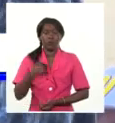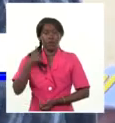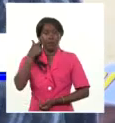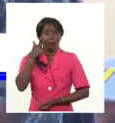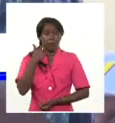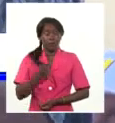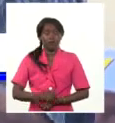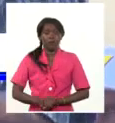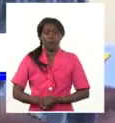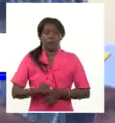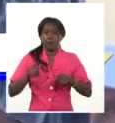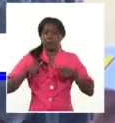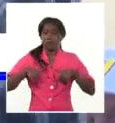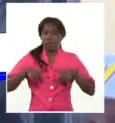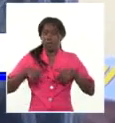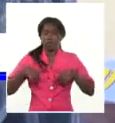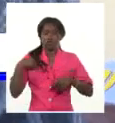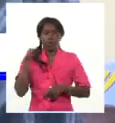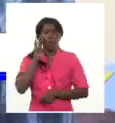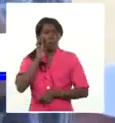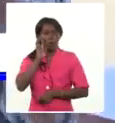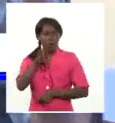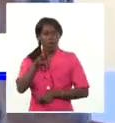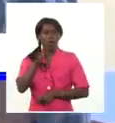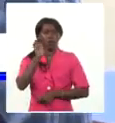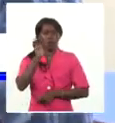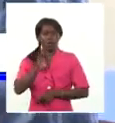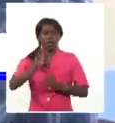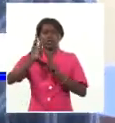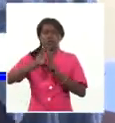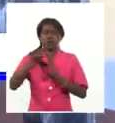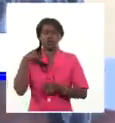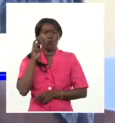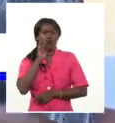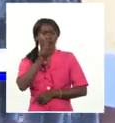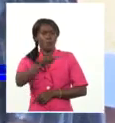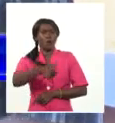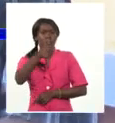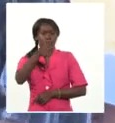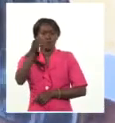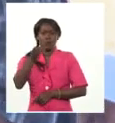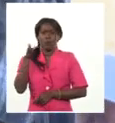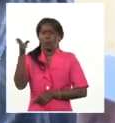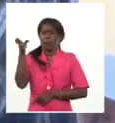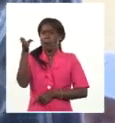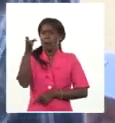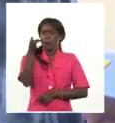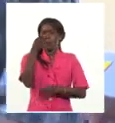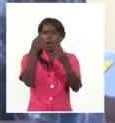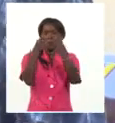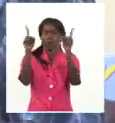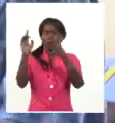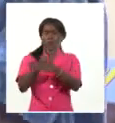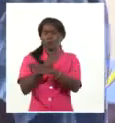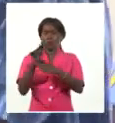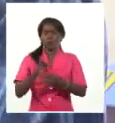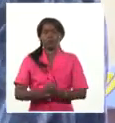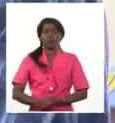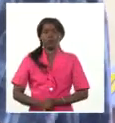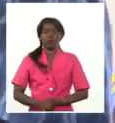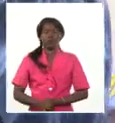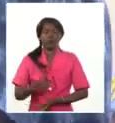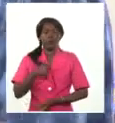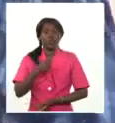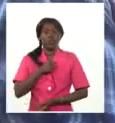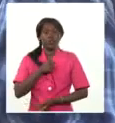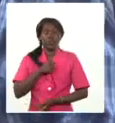como Yo oigo por la televisión lo veo usted moviéndose por todo el país con un equipo de compañeros en igual forma los